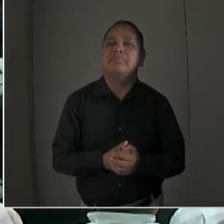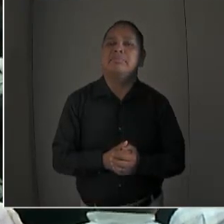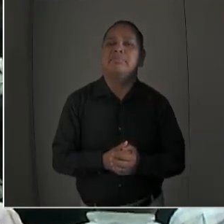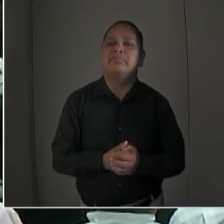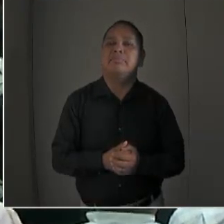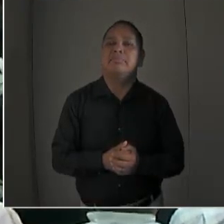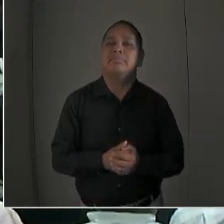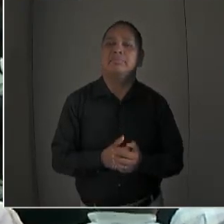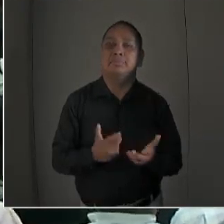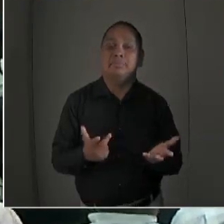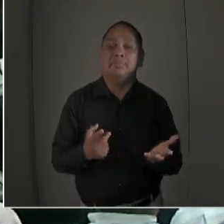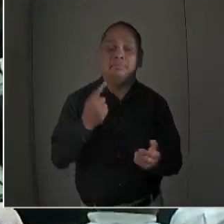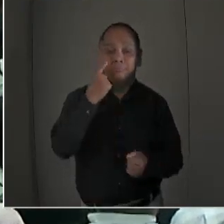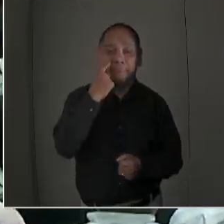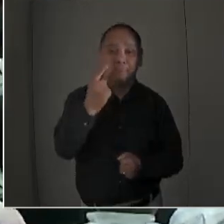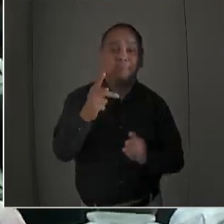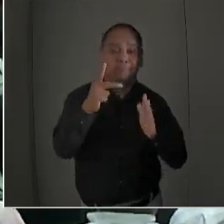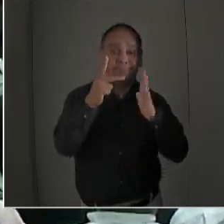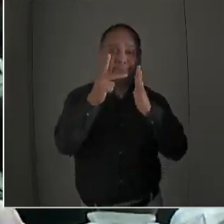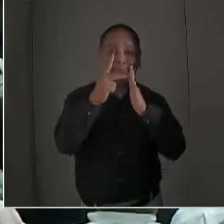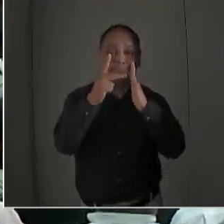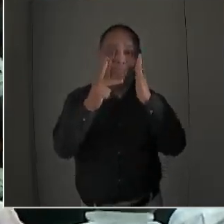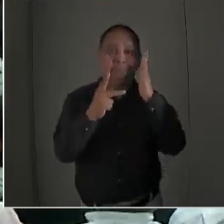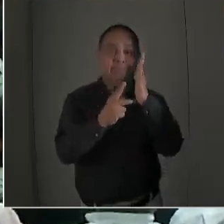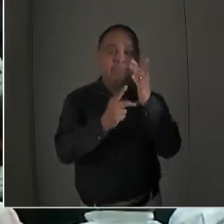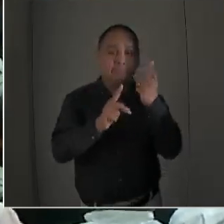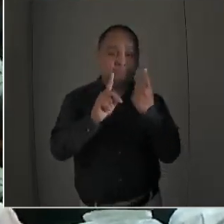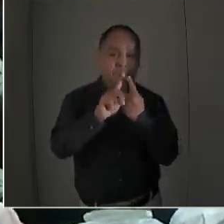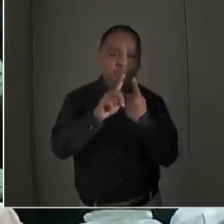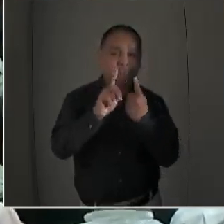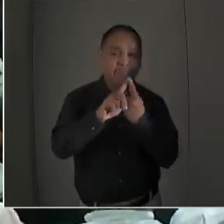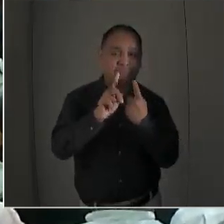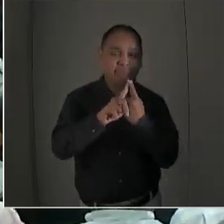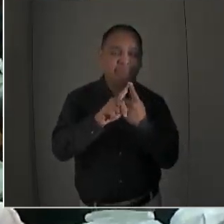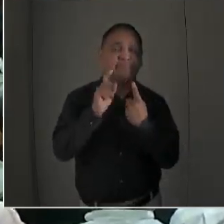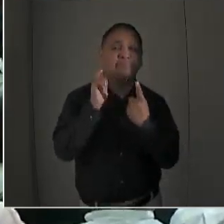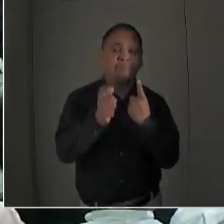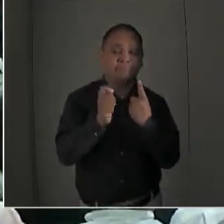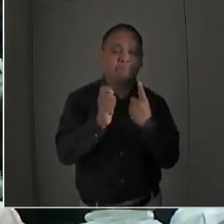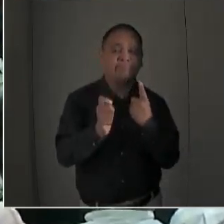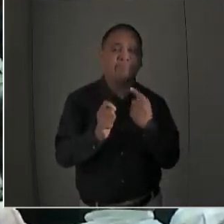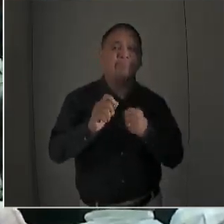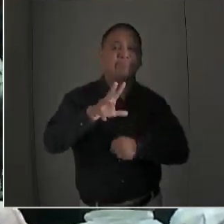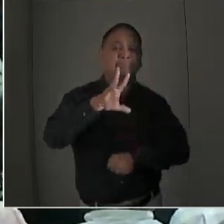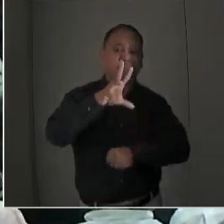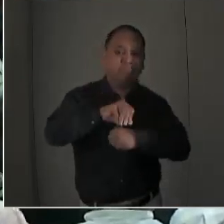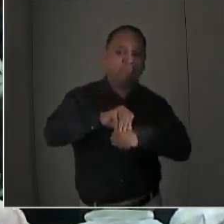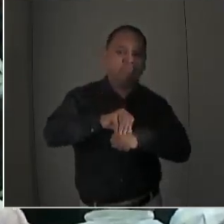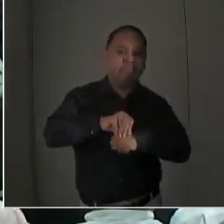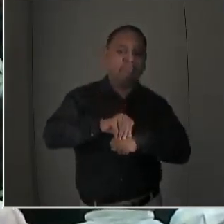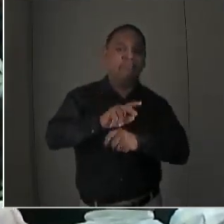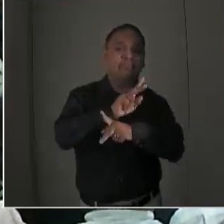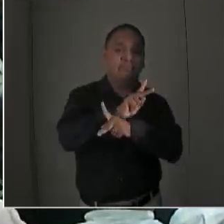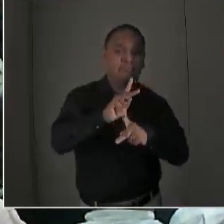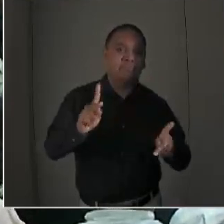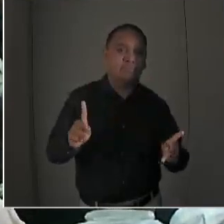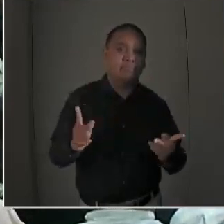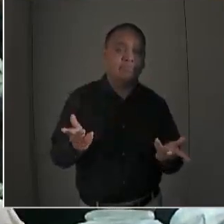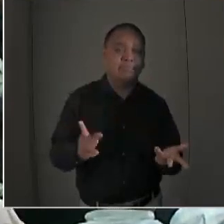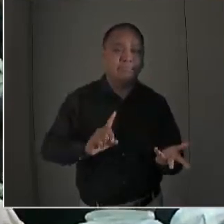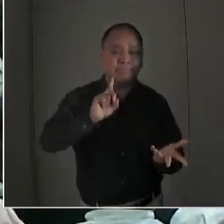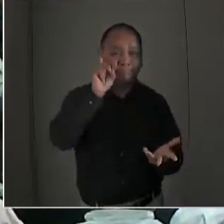Y ese es uno de los principios de este decálogo. Este decálogo nos permite a todos